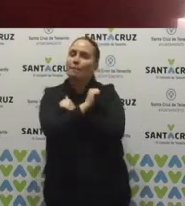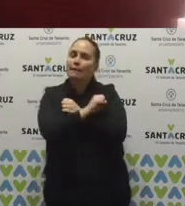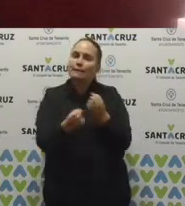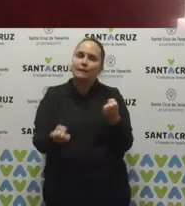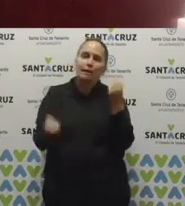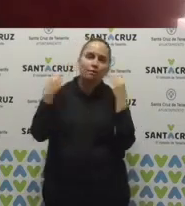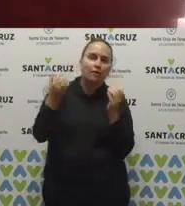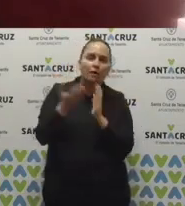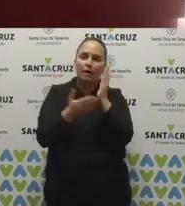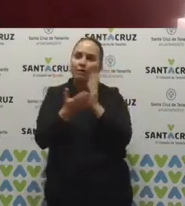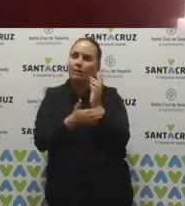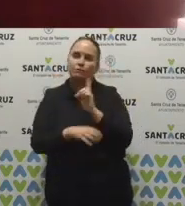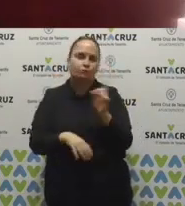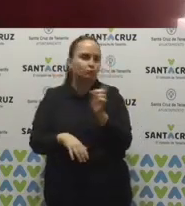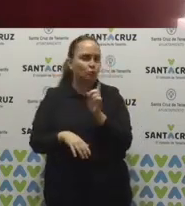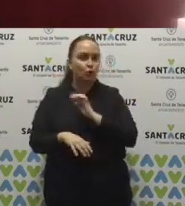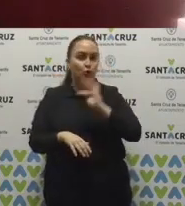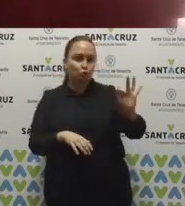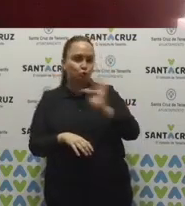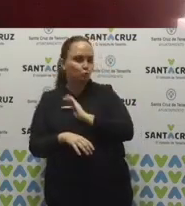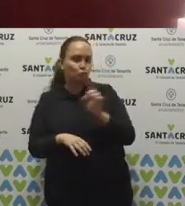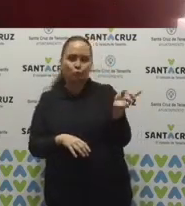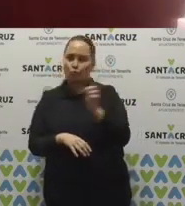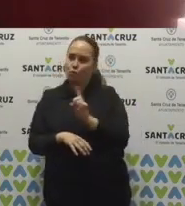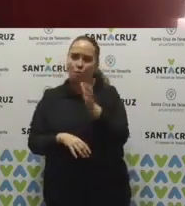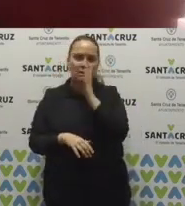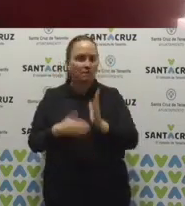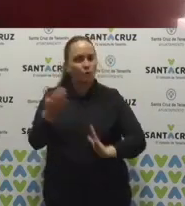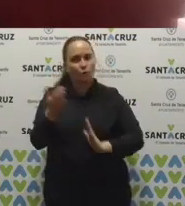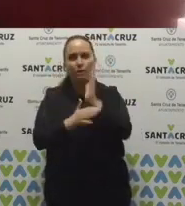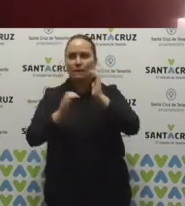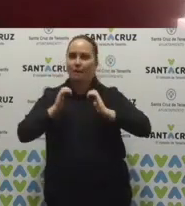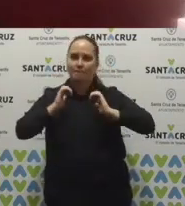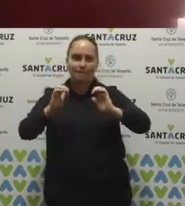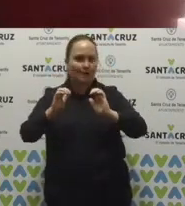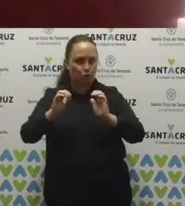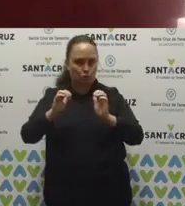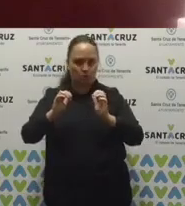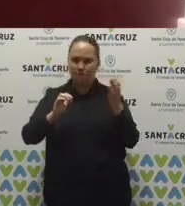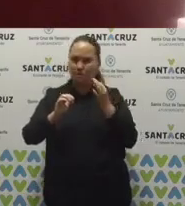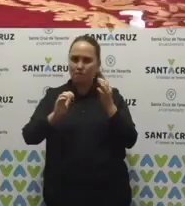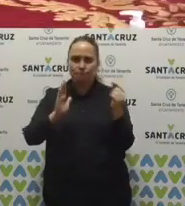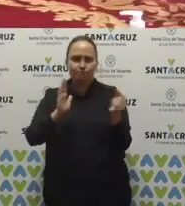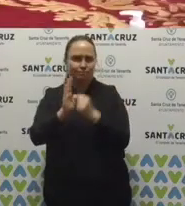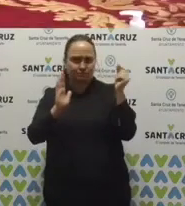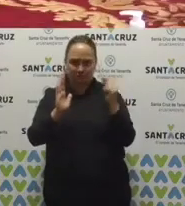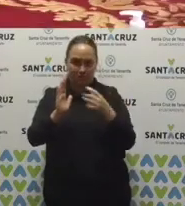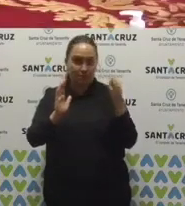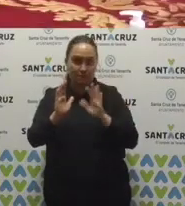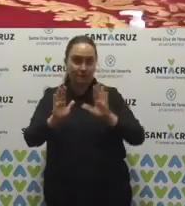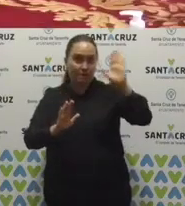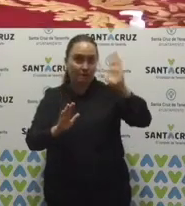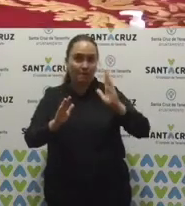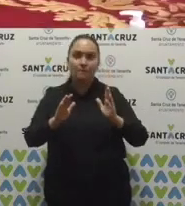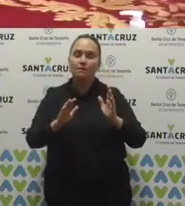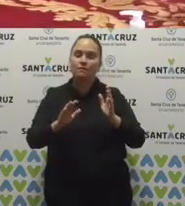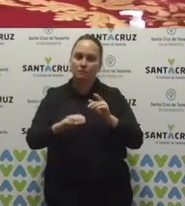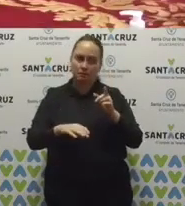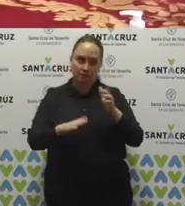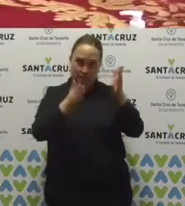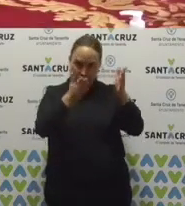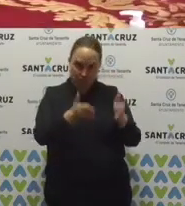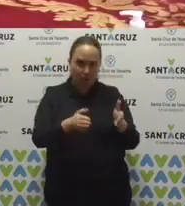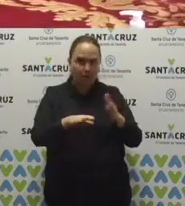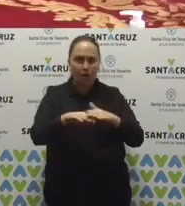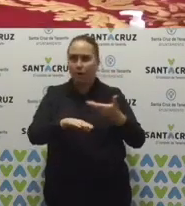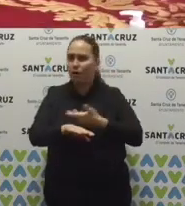a que sea el turno porque tendría que cortar el pleno en ese momento y lo mismo que vale para doña elena vale